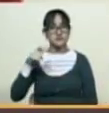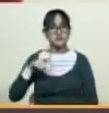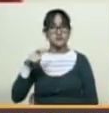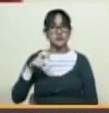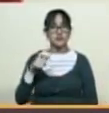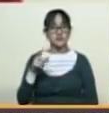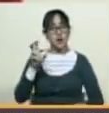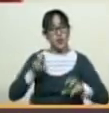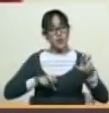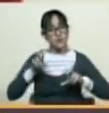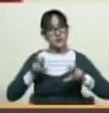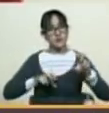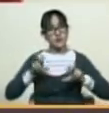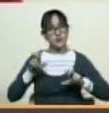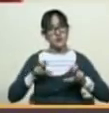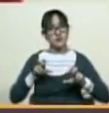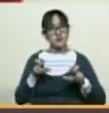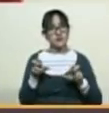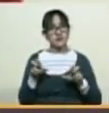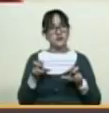estas auditorías son